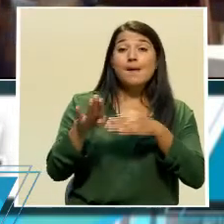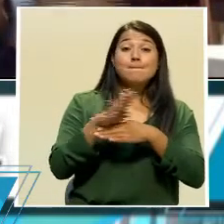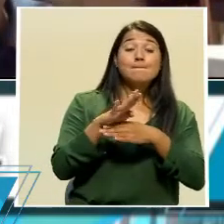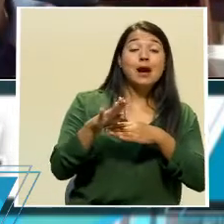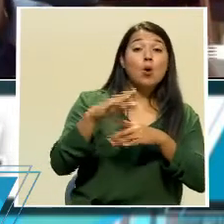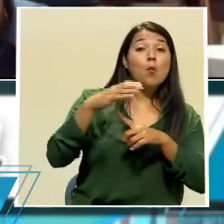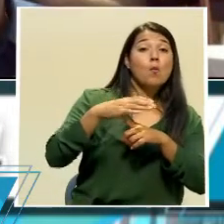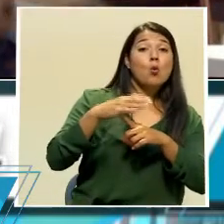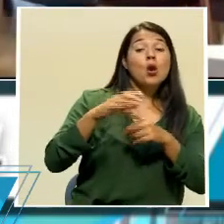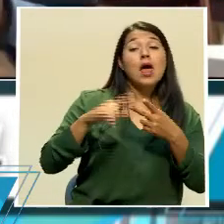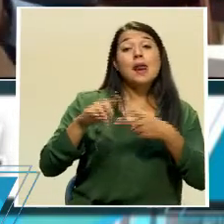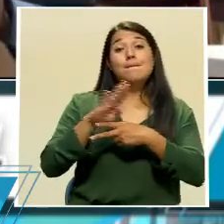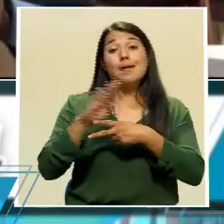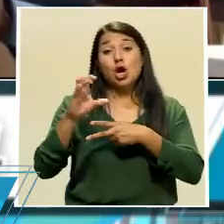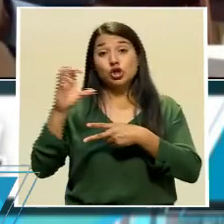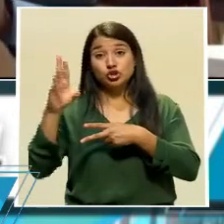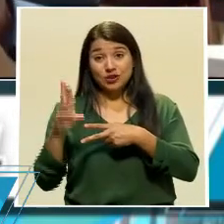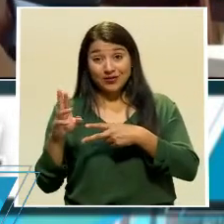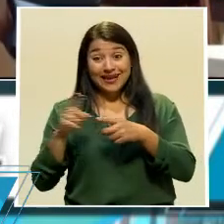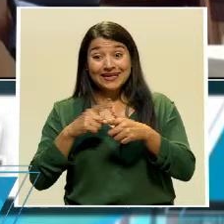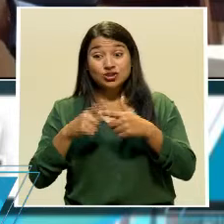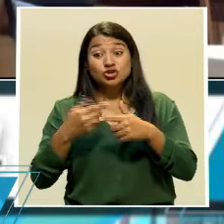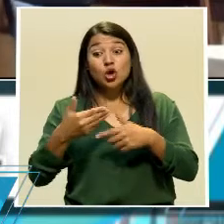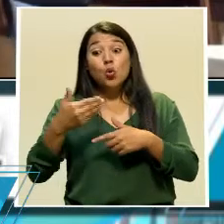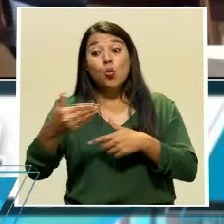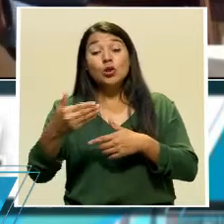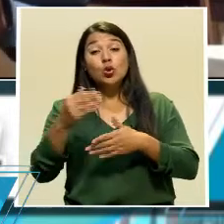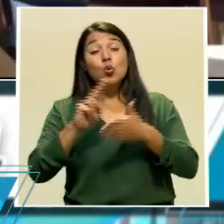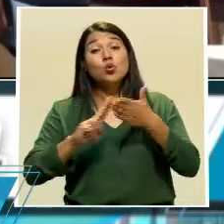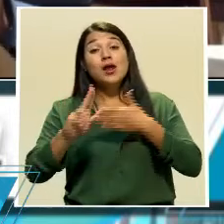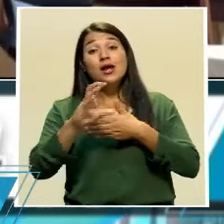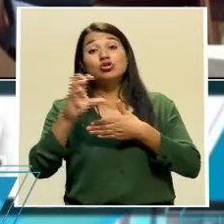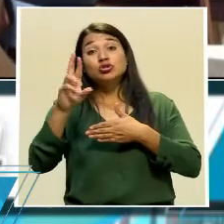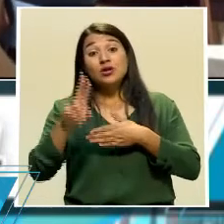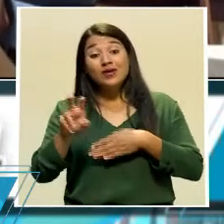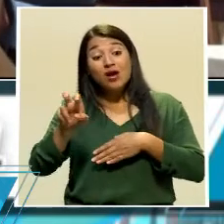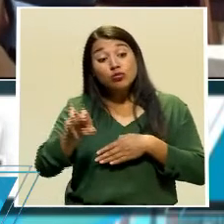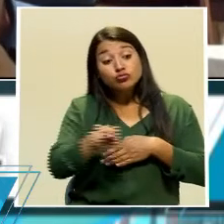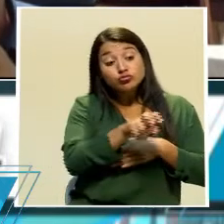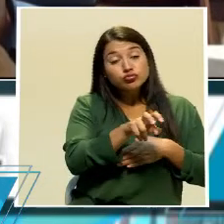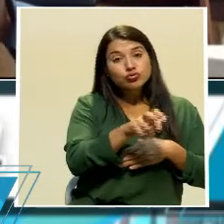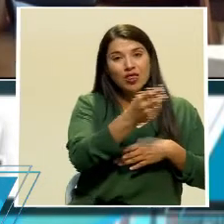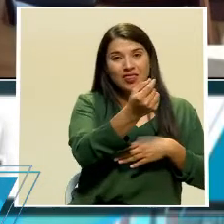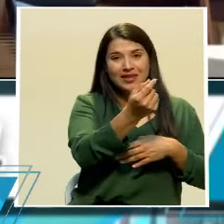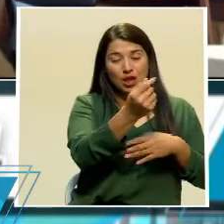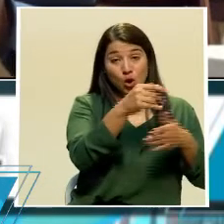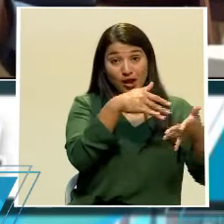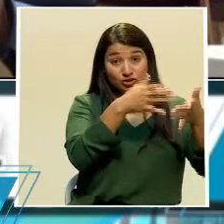Esa transferencia se va a agravar, también va a afectar a esa parte social.